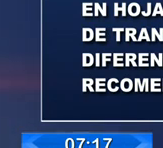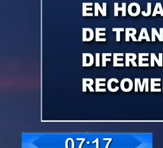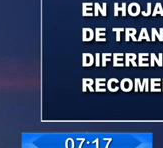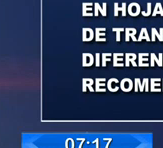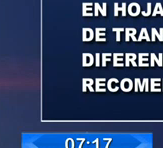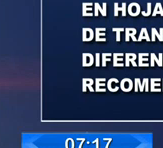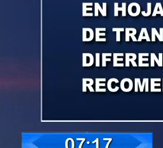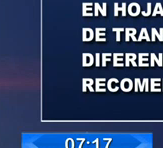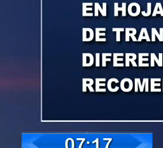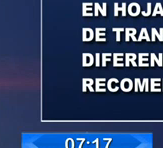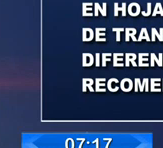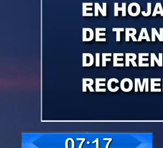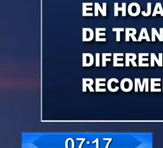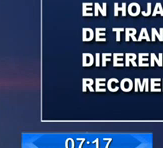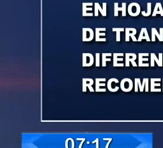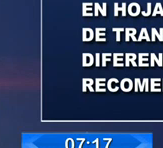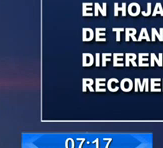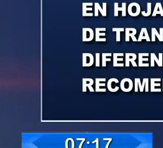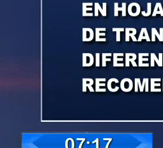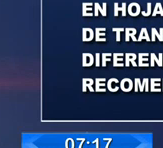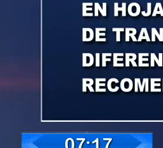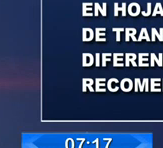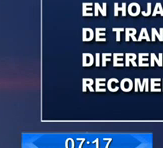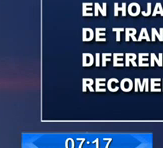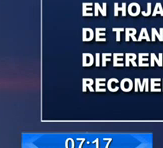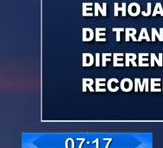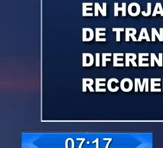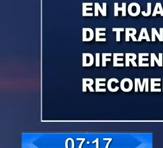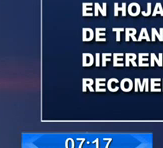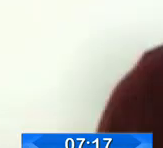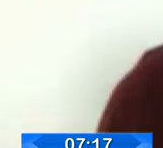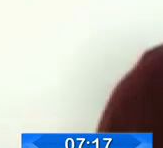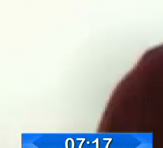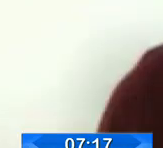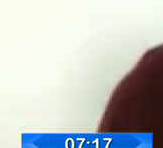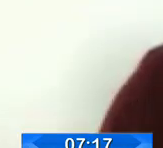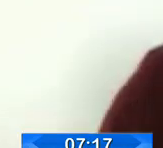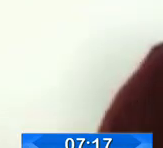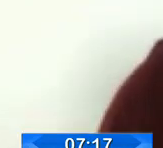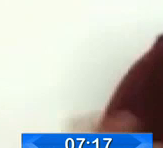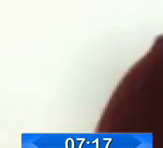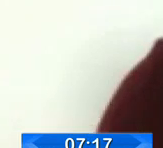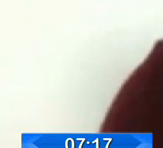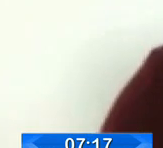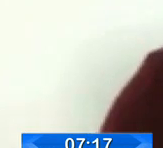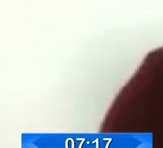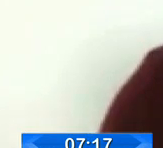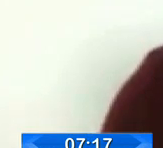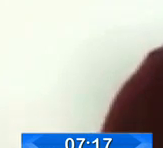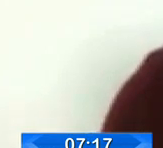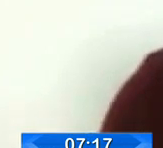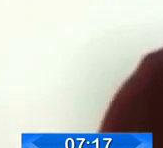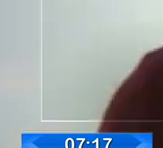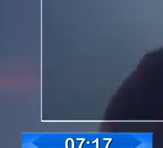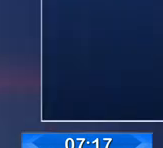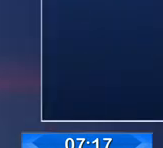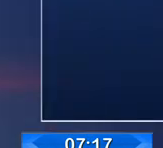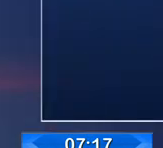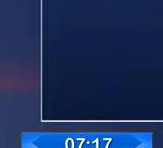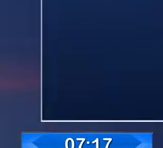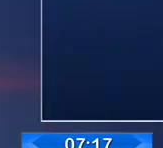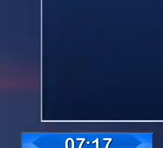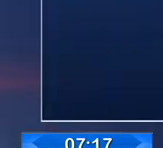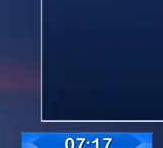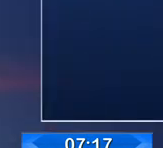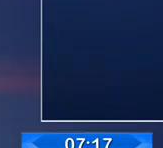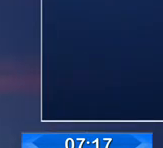asambleístas que habrían recomendado perfiles para dichos espacios. Siguiendo con su relato, en otra parte Mendoza afirma que el dinero